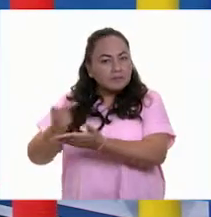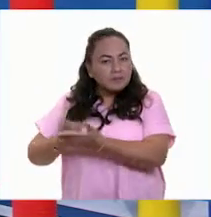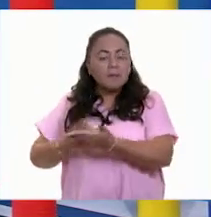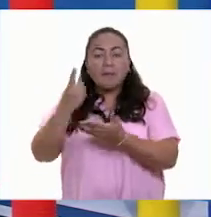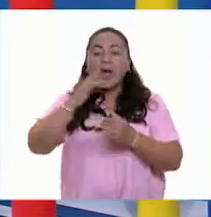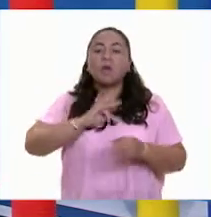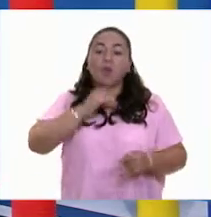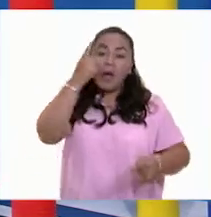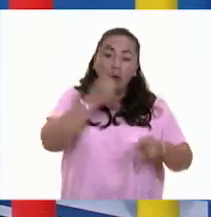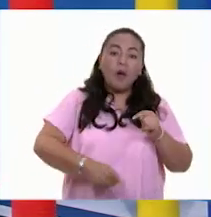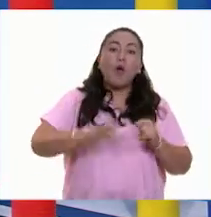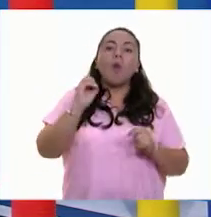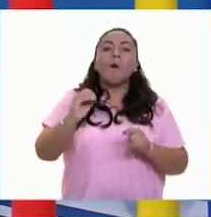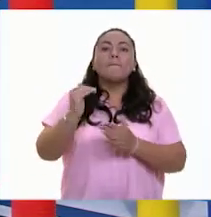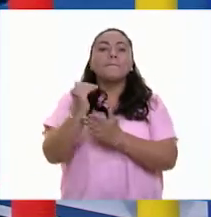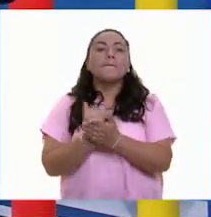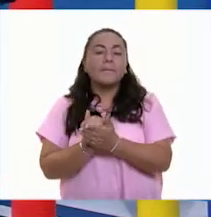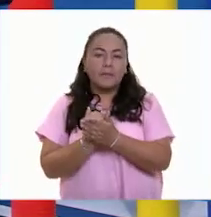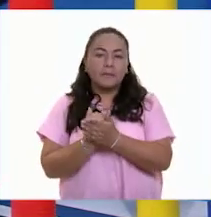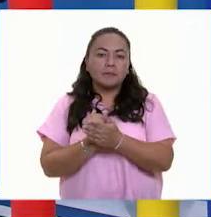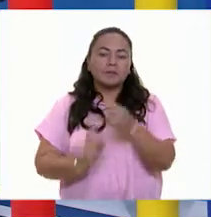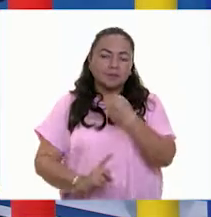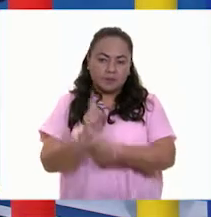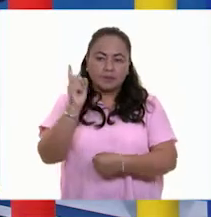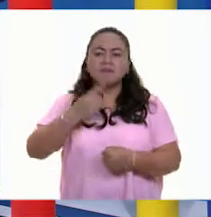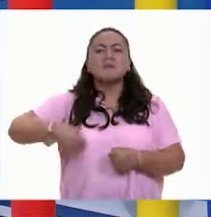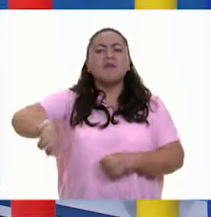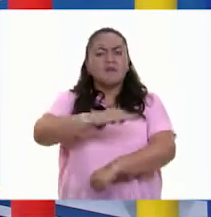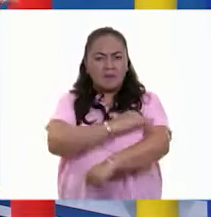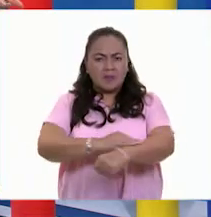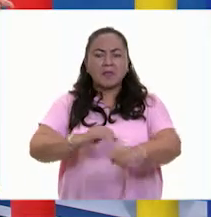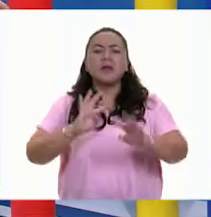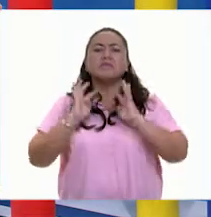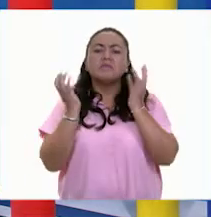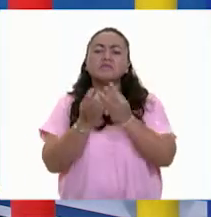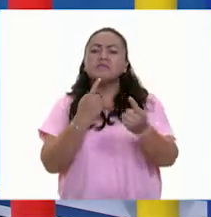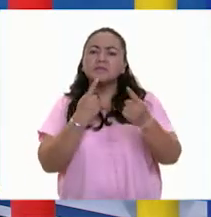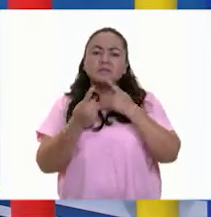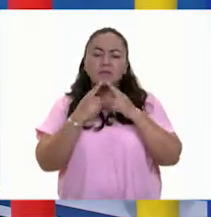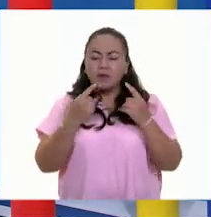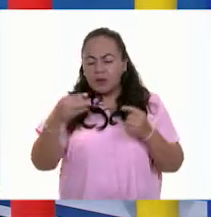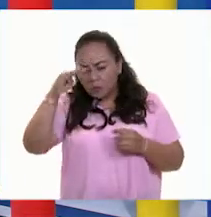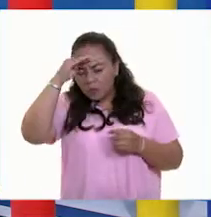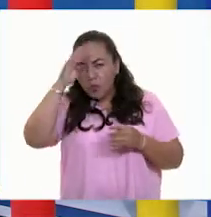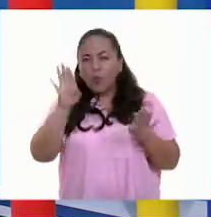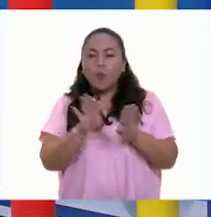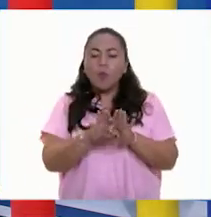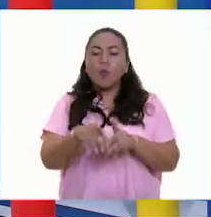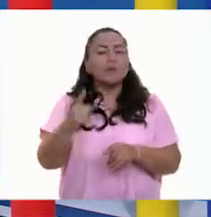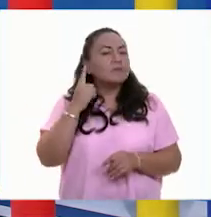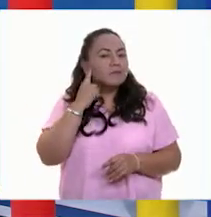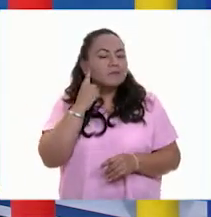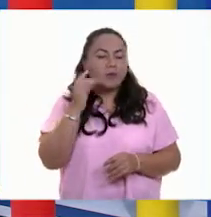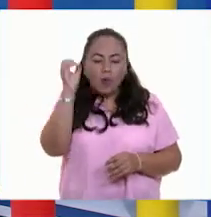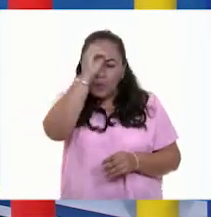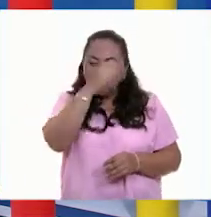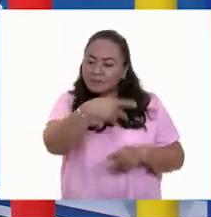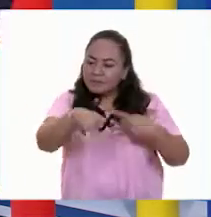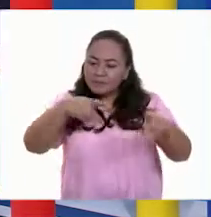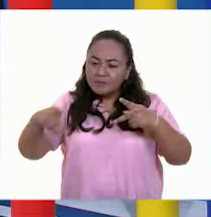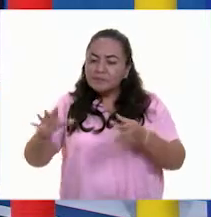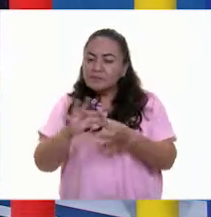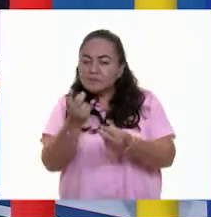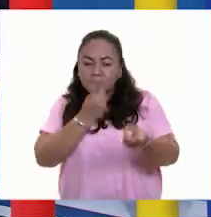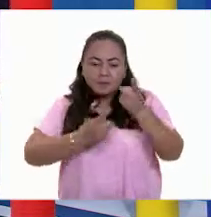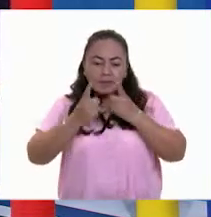o mitigar los desastres. Hagan una plática en familia para hacer planes juntos. Escuchen las opiniones y enriquezcan sus